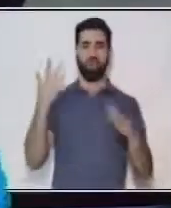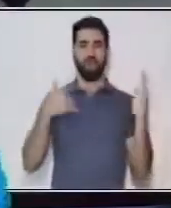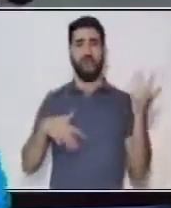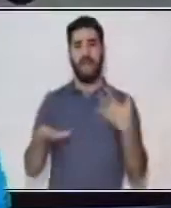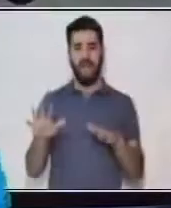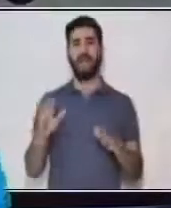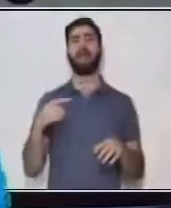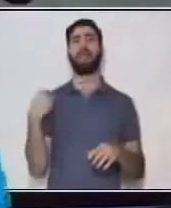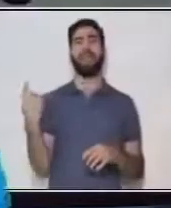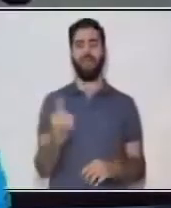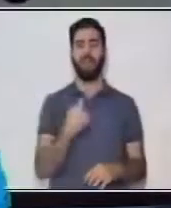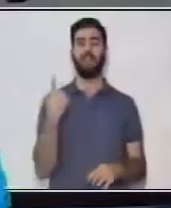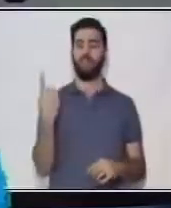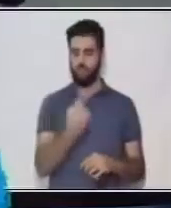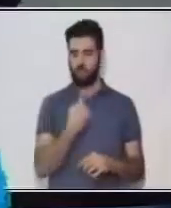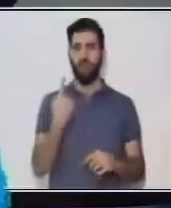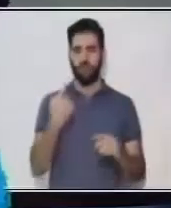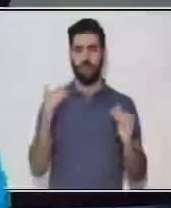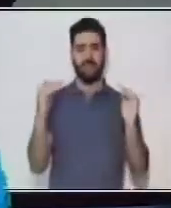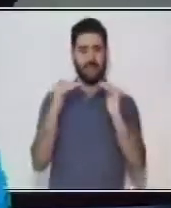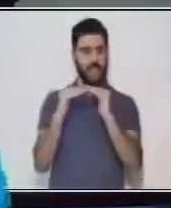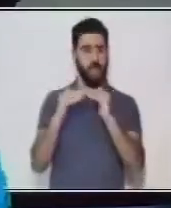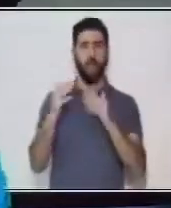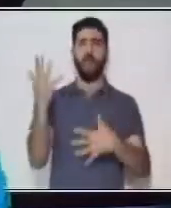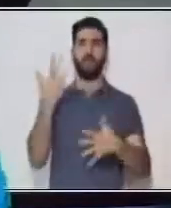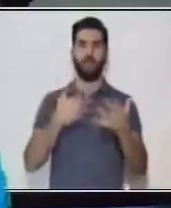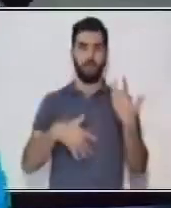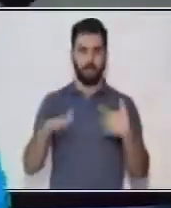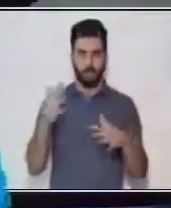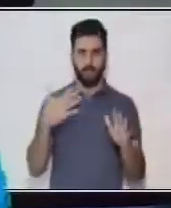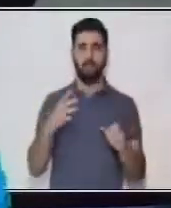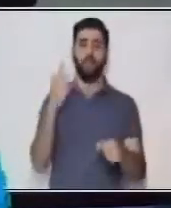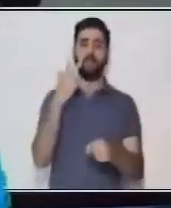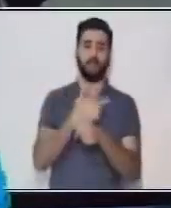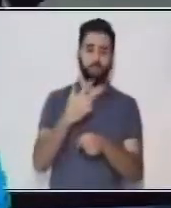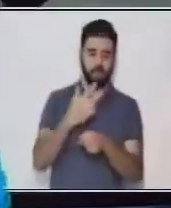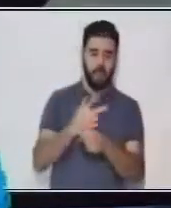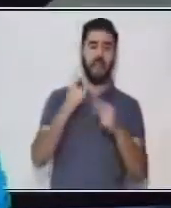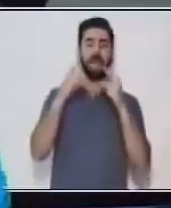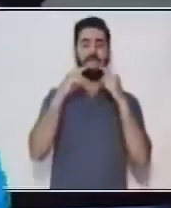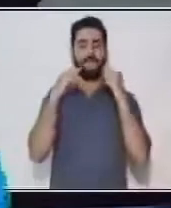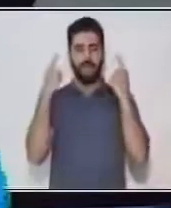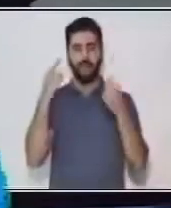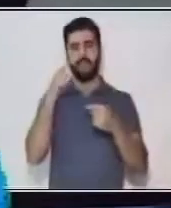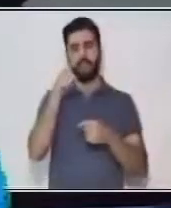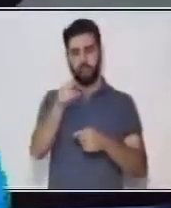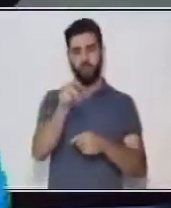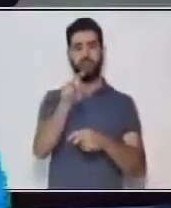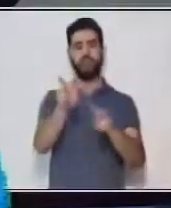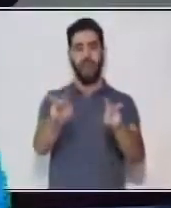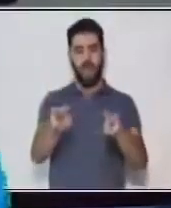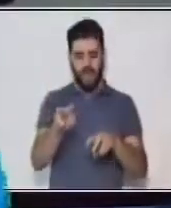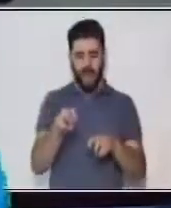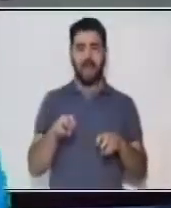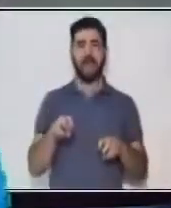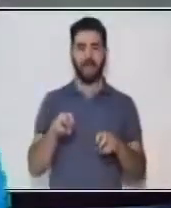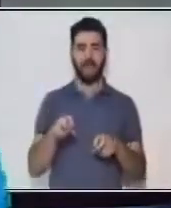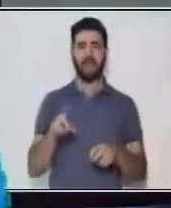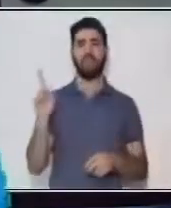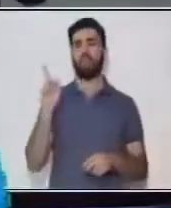Guatemala, todos al mismo tiempo, Guatemala, feliz que tus aras, no profane jamás.